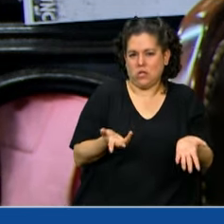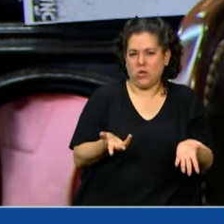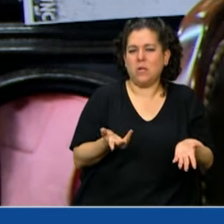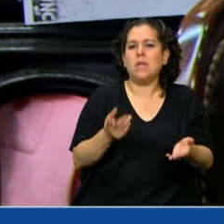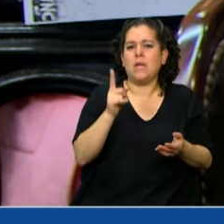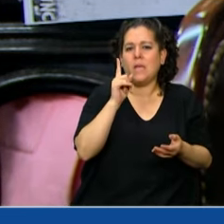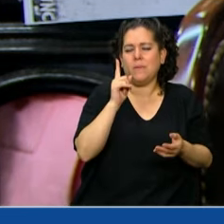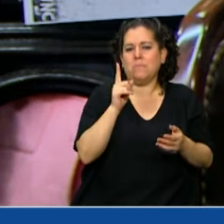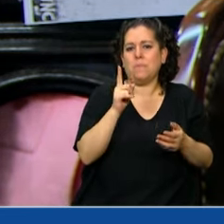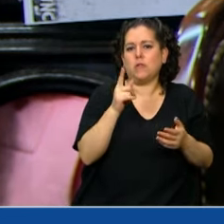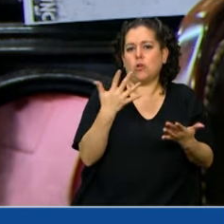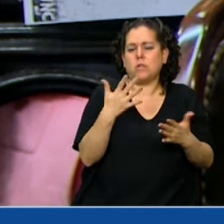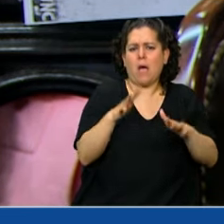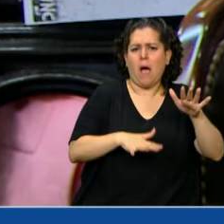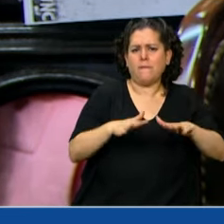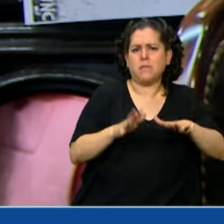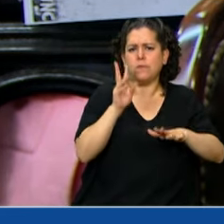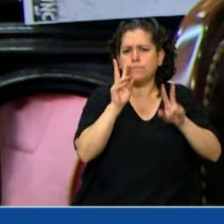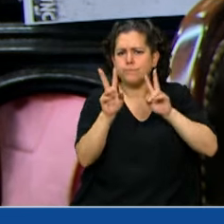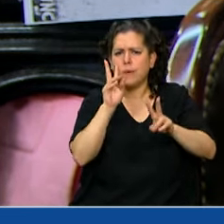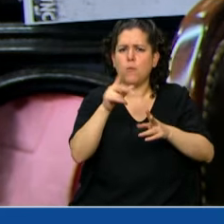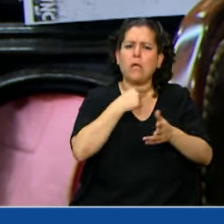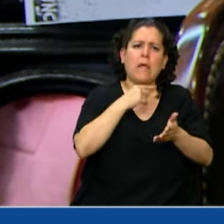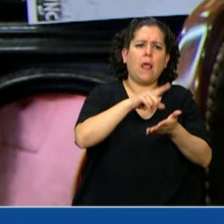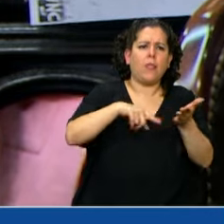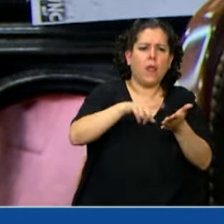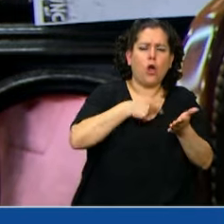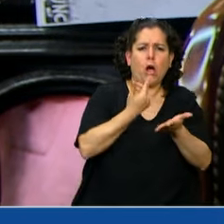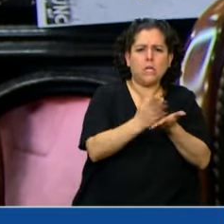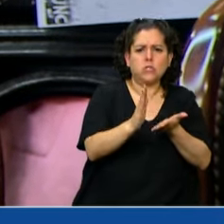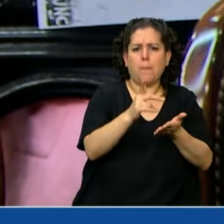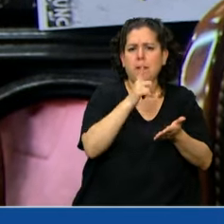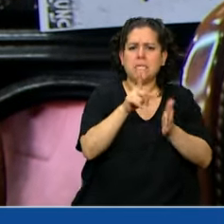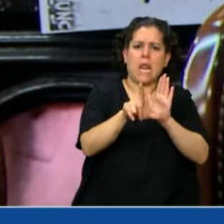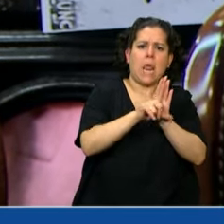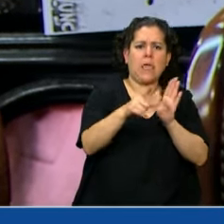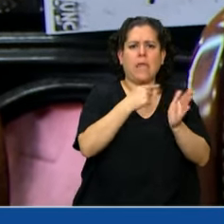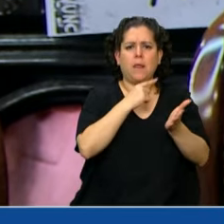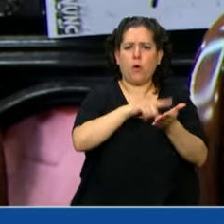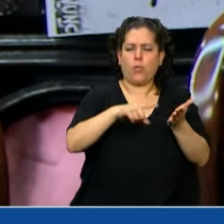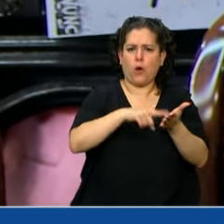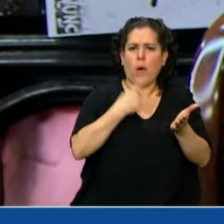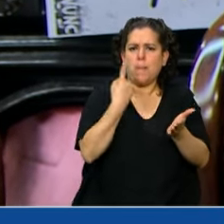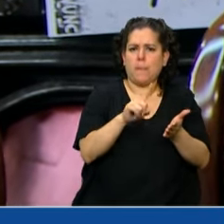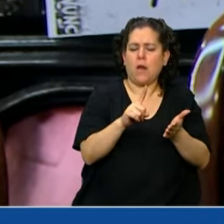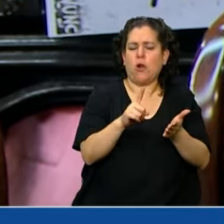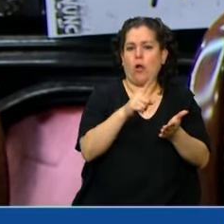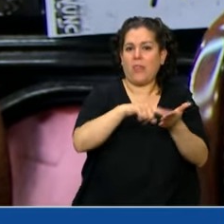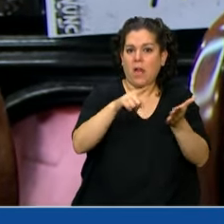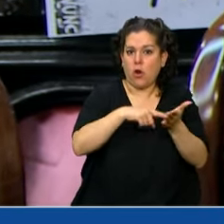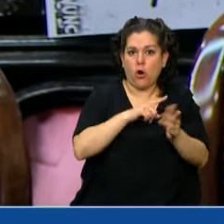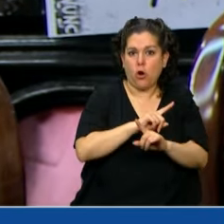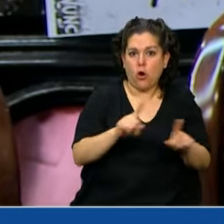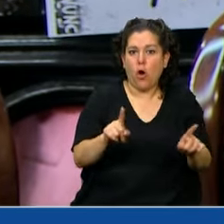entonces a veces cuando escuchamos los discursos de la derogación parecería que queremos derogar la ley pero no Der no derogar la